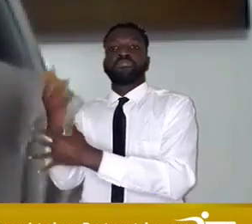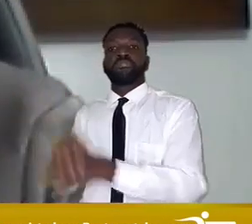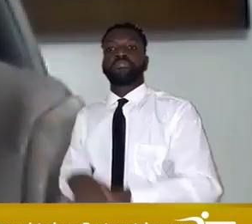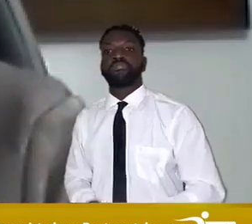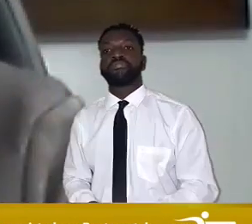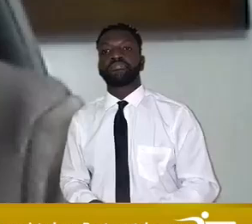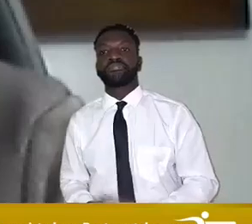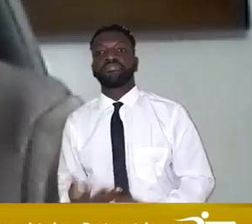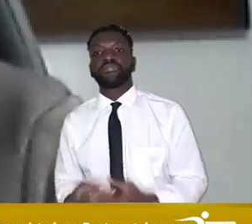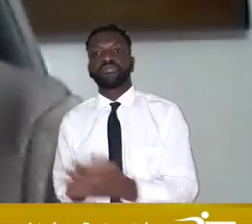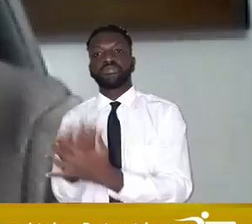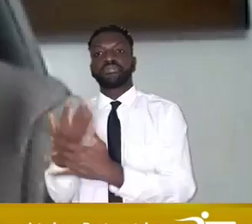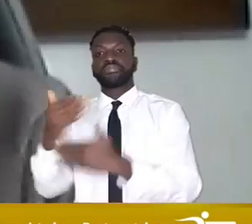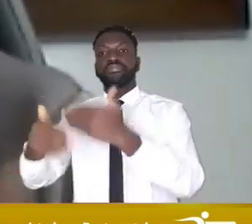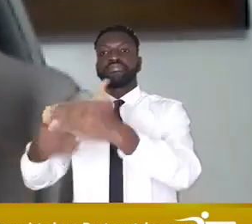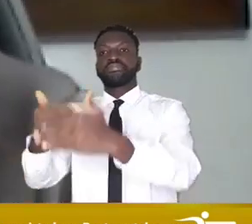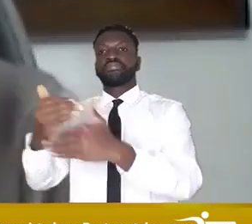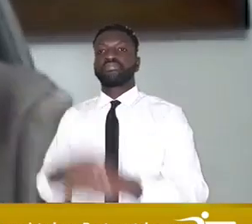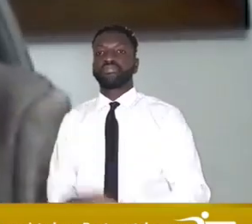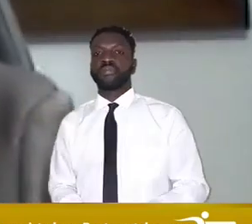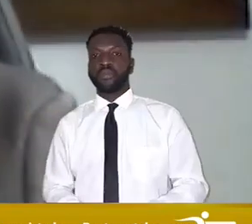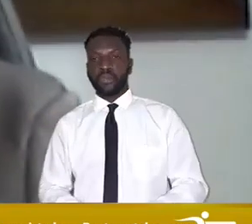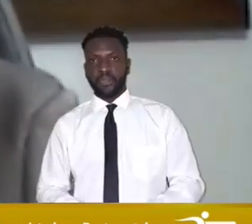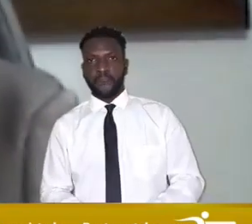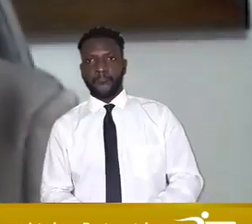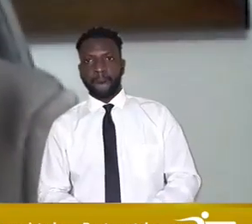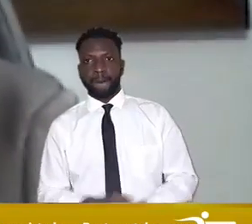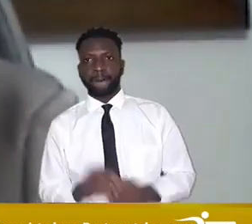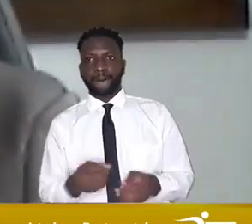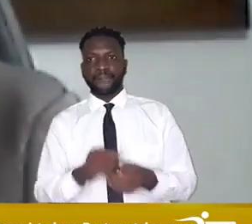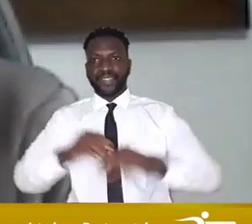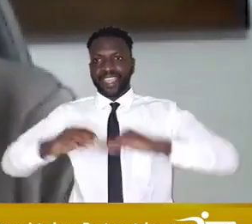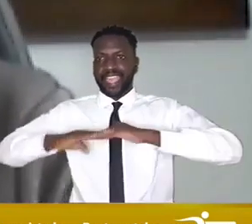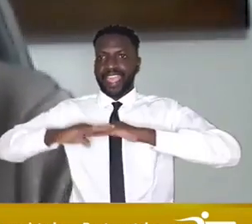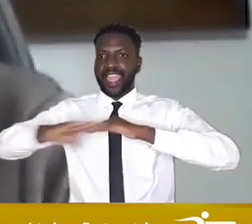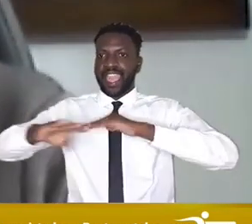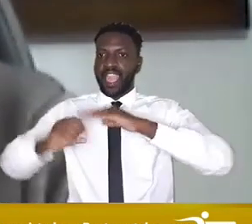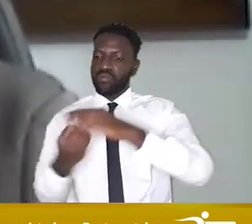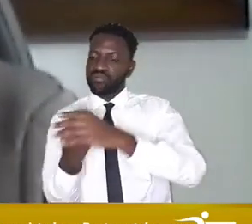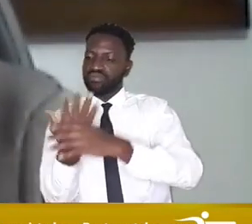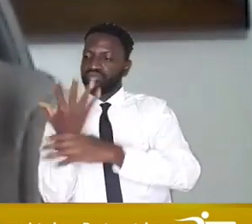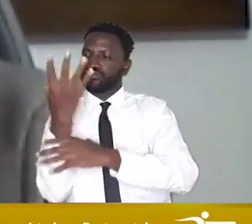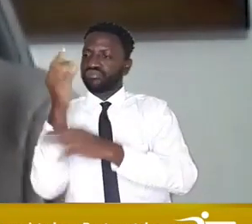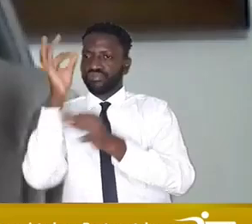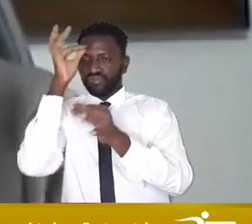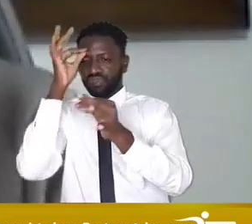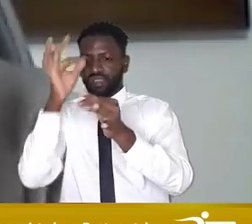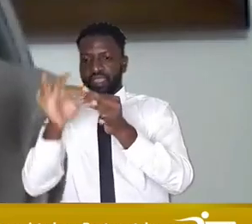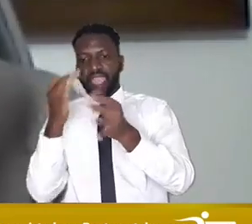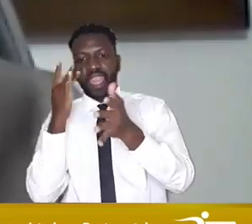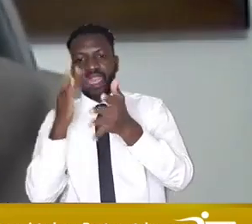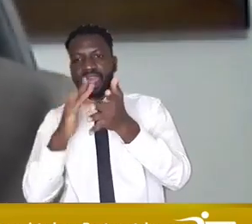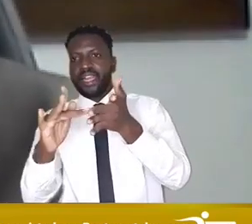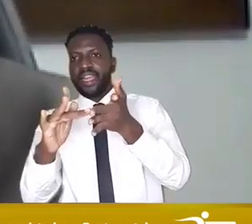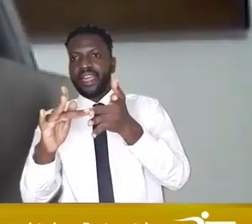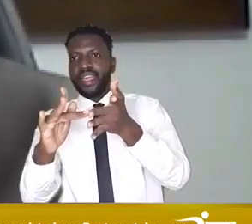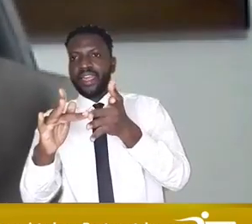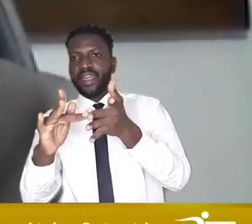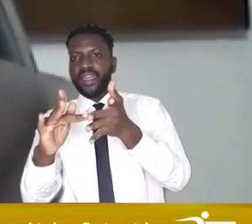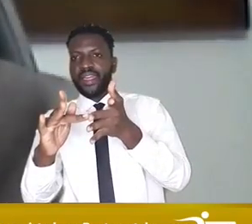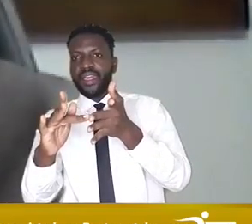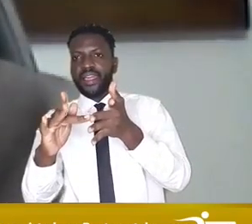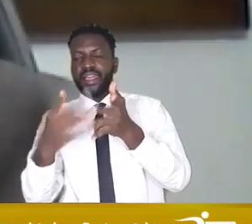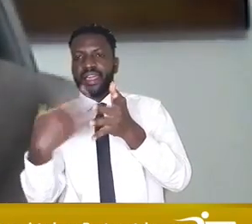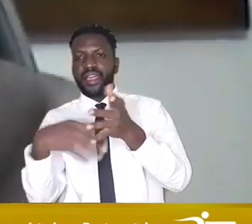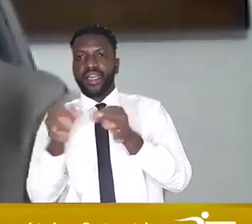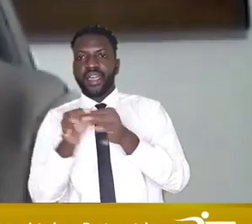desarrolle. Así que hay un campo donde florece la fe pura. Hay un campo donde todas las